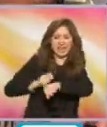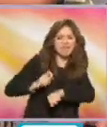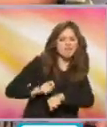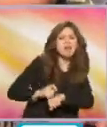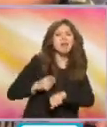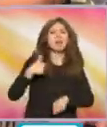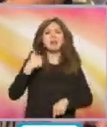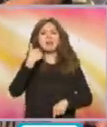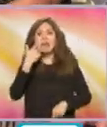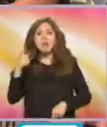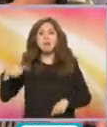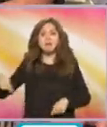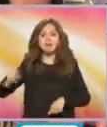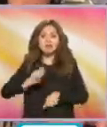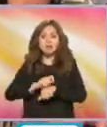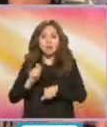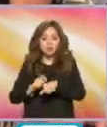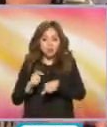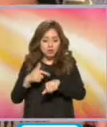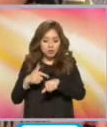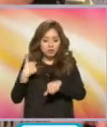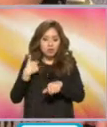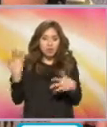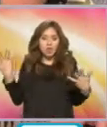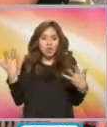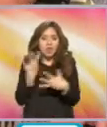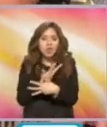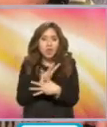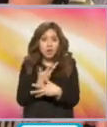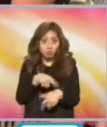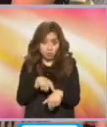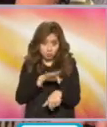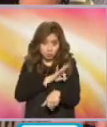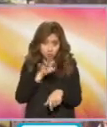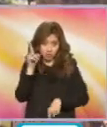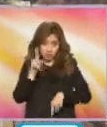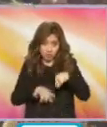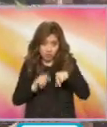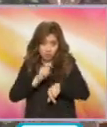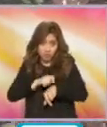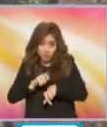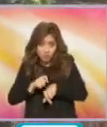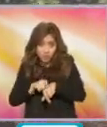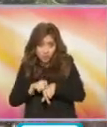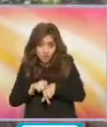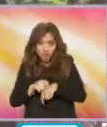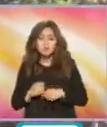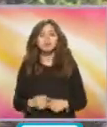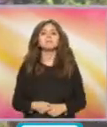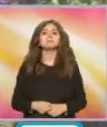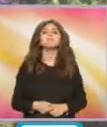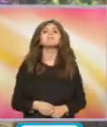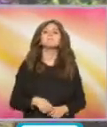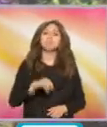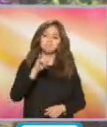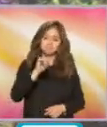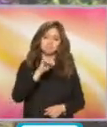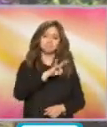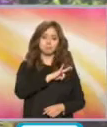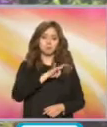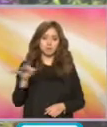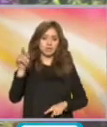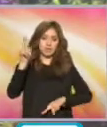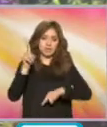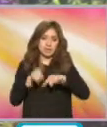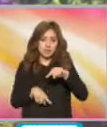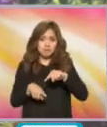aquí, en lugares que a lo mejor después dicen, ¿y yo qué hago con un tatuaje ahí? ¿Se pueden quitar los tatuajes? Sí, sí se pueden retirar. Sobre todo, por ejemplo, bueno, hay mucha